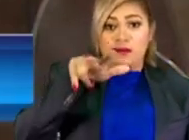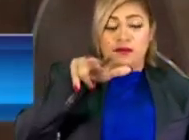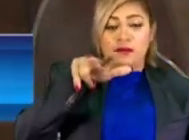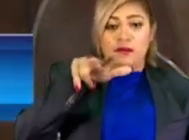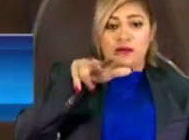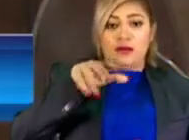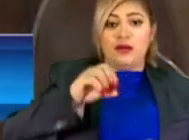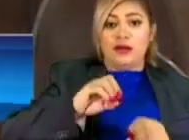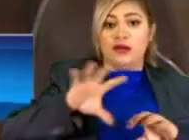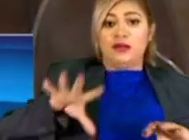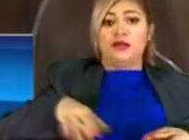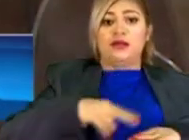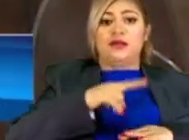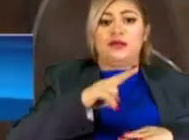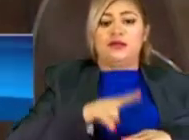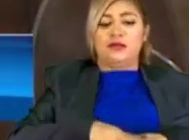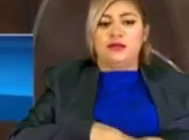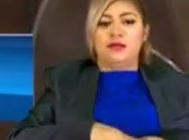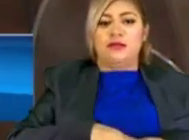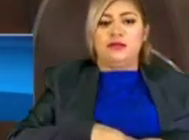de programas de puestos distinguidos,